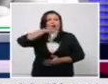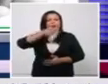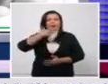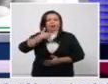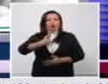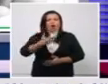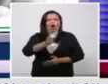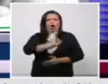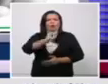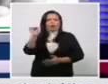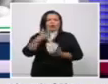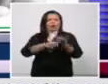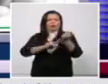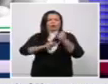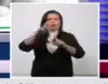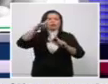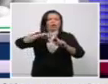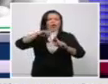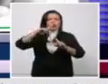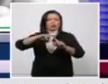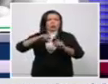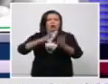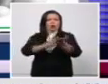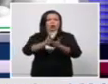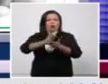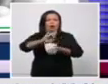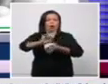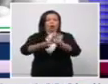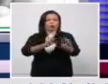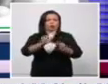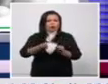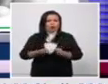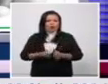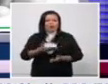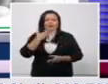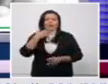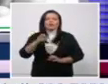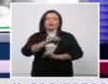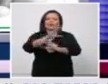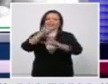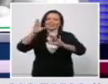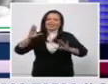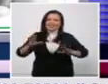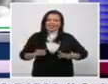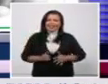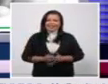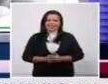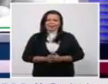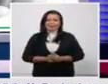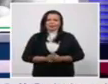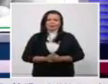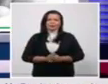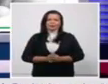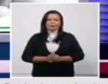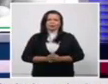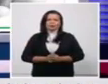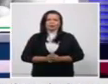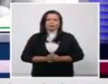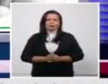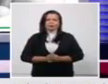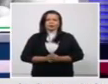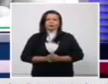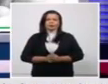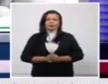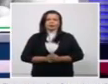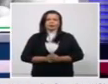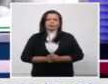Tunas mantener un índice bajo de incidencia. Muy buenos días para ti, Natacha, qué gusto saludarte en esta jornada. Cuéntanos cómo ha